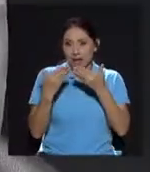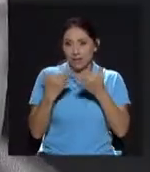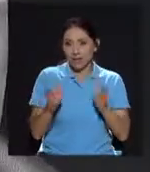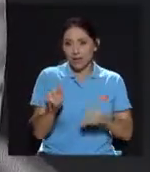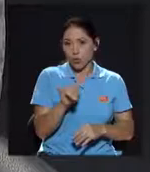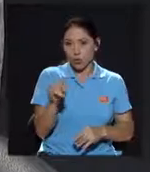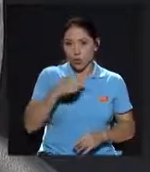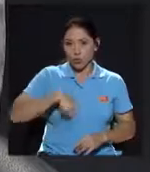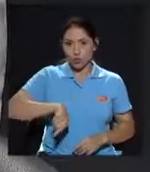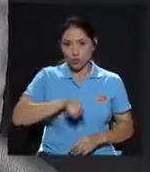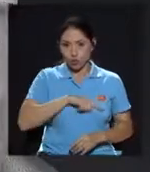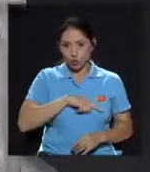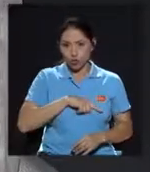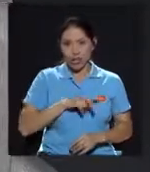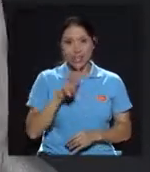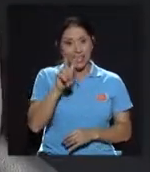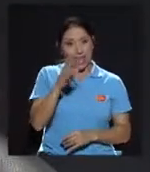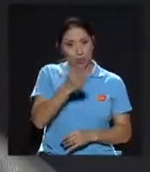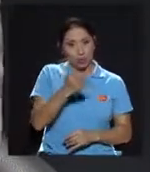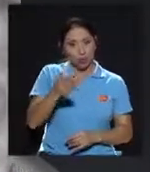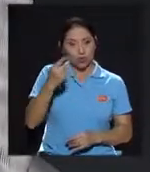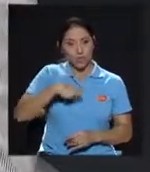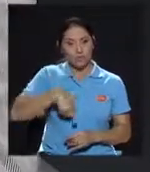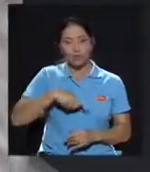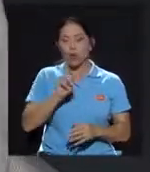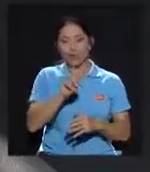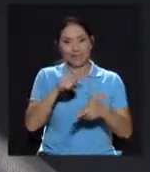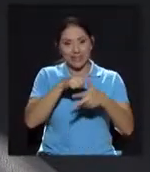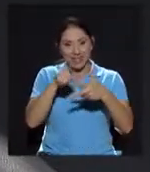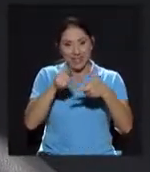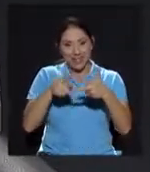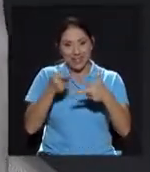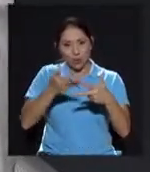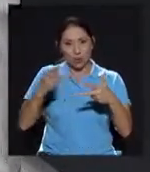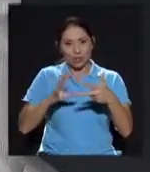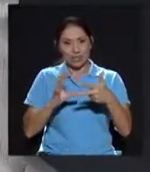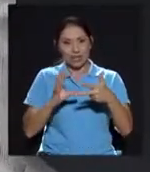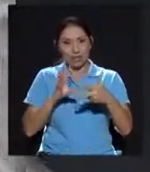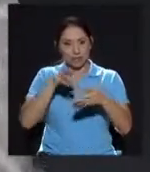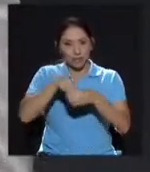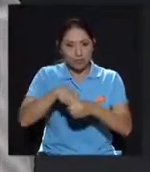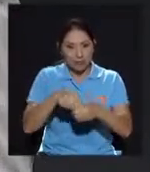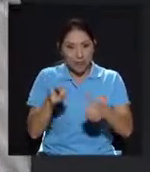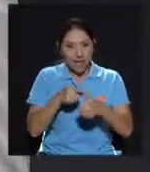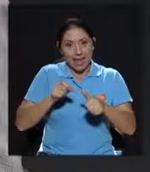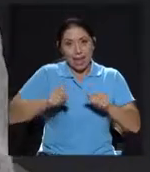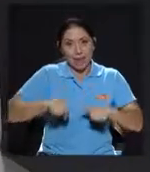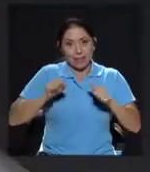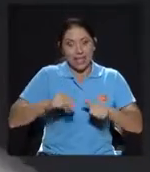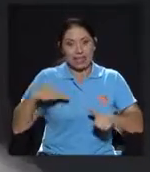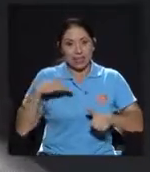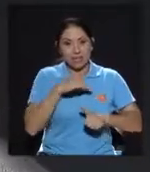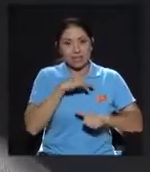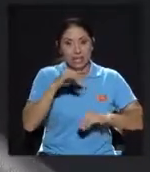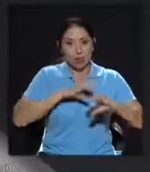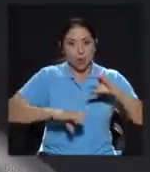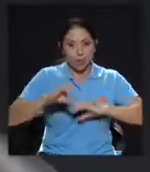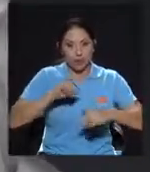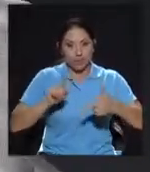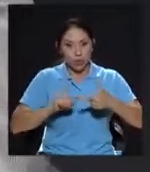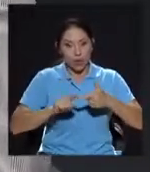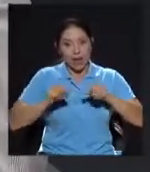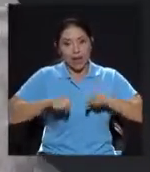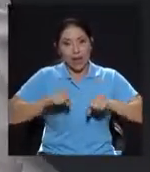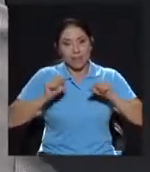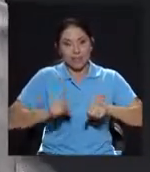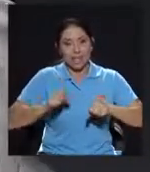integrado dos cosas las capacidades tres cosas digamos las capacidades del ministerio de comercio las capacidades de procomer